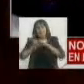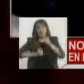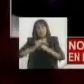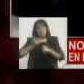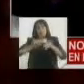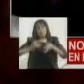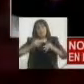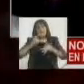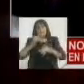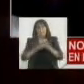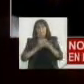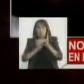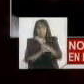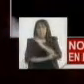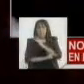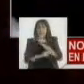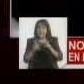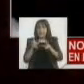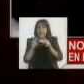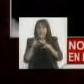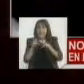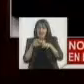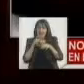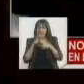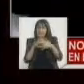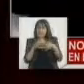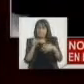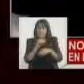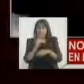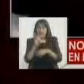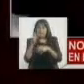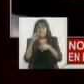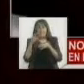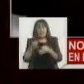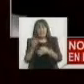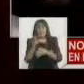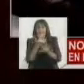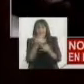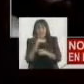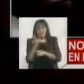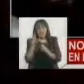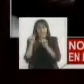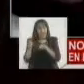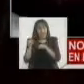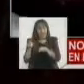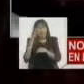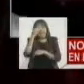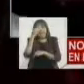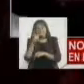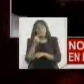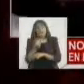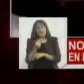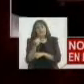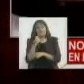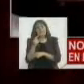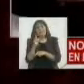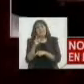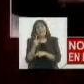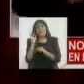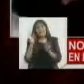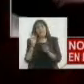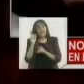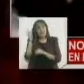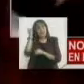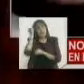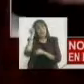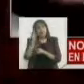Justicia si alguno de los países se resistiera a implementarlo. Esperamos no tener que llegar ahí, porque sería realmente